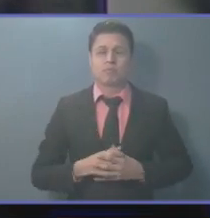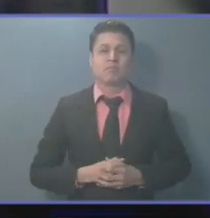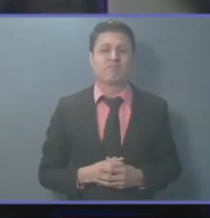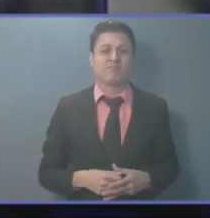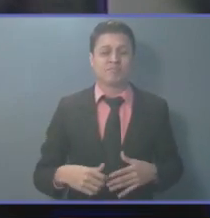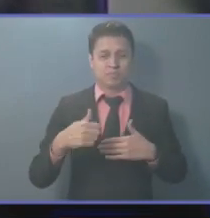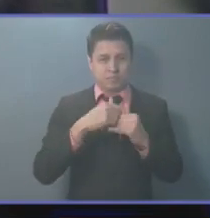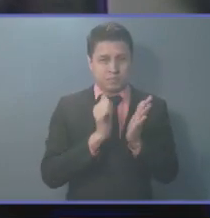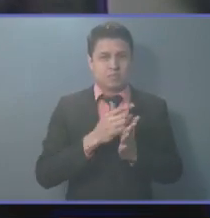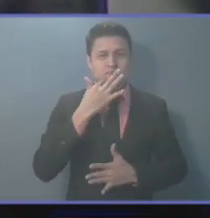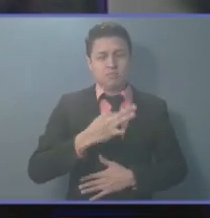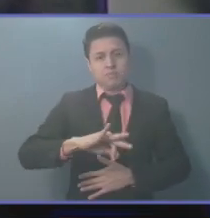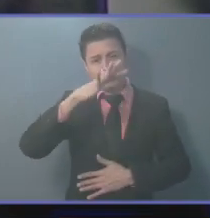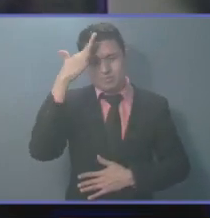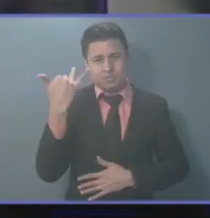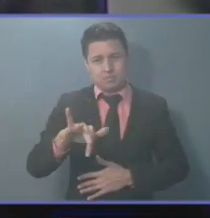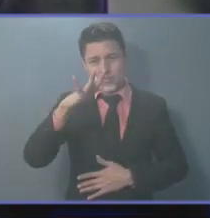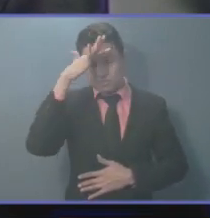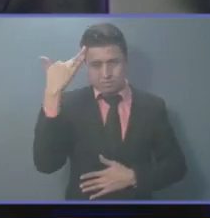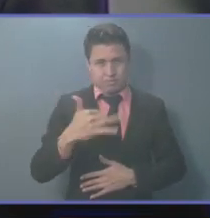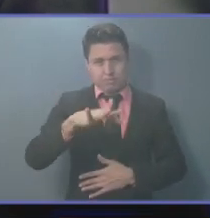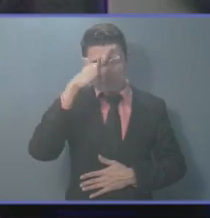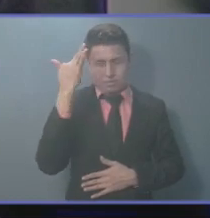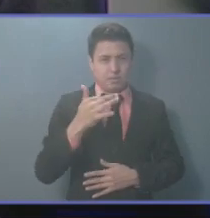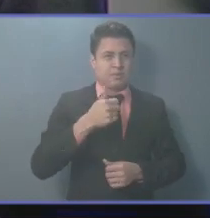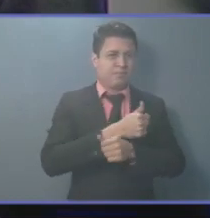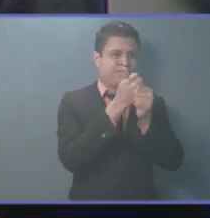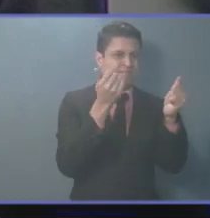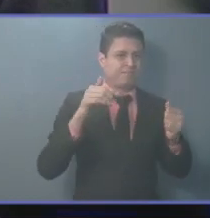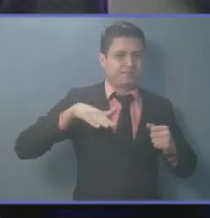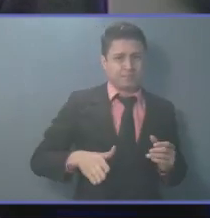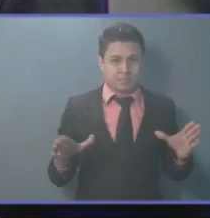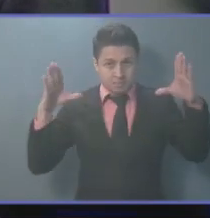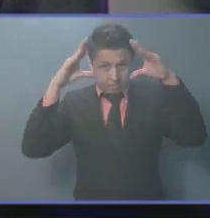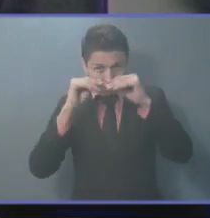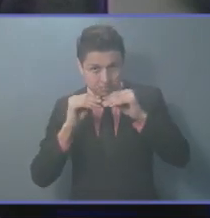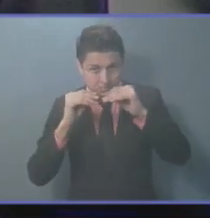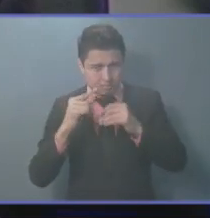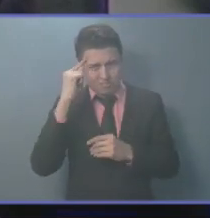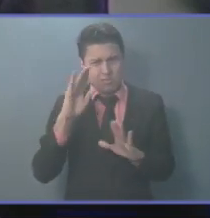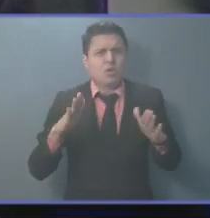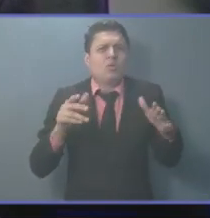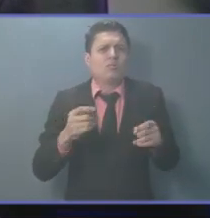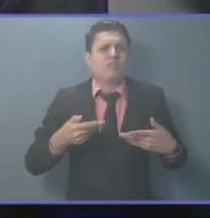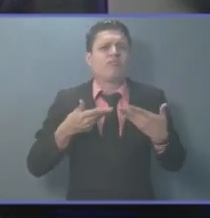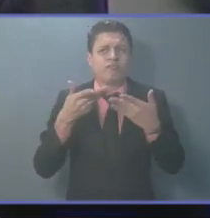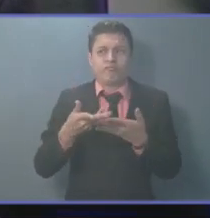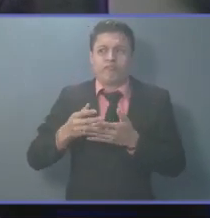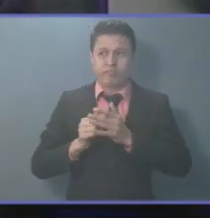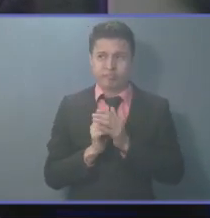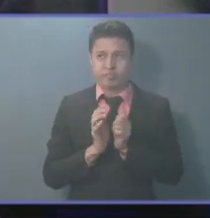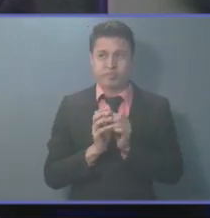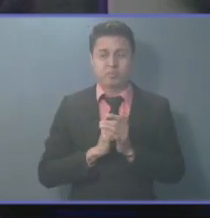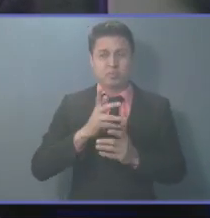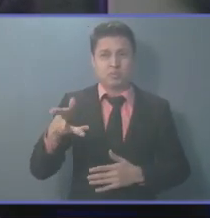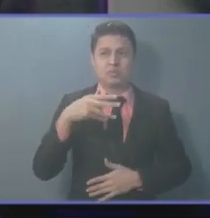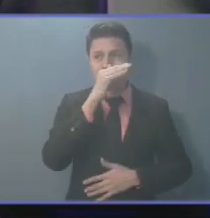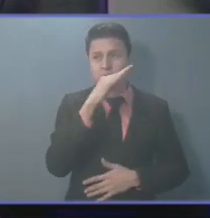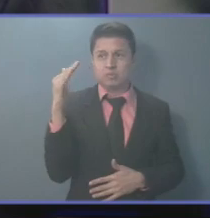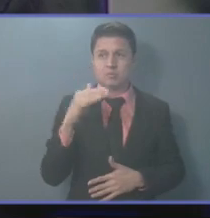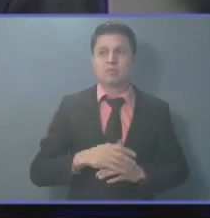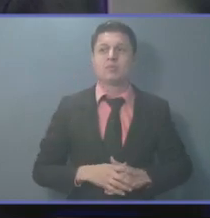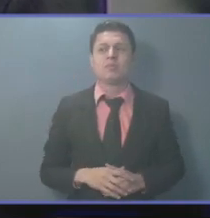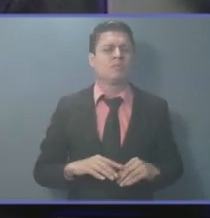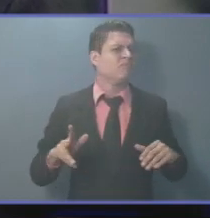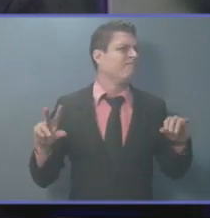Legislativa que trabaja día tras día pensando en cómo resolver los problemas del país, en todos